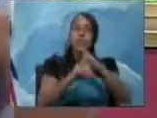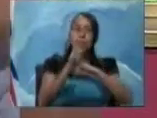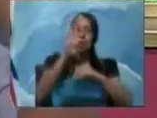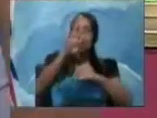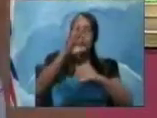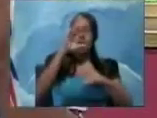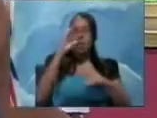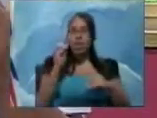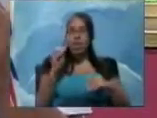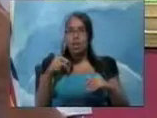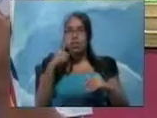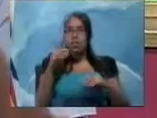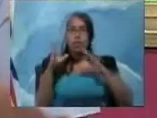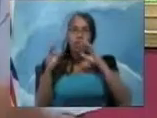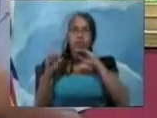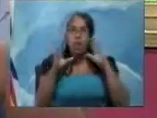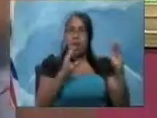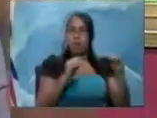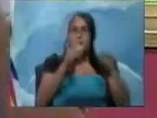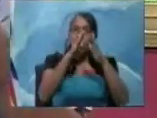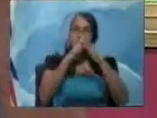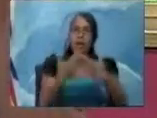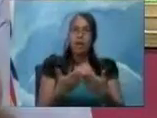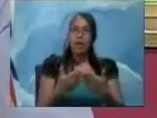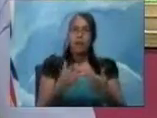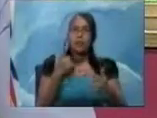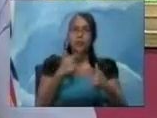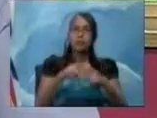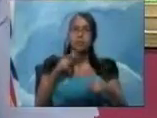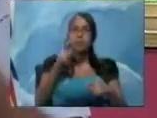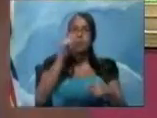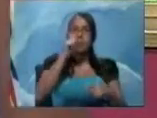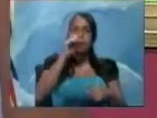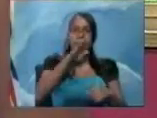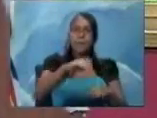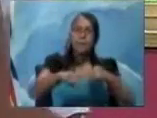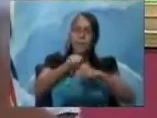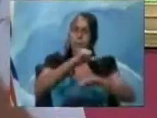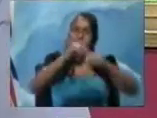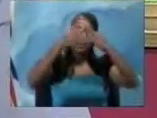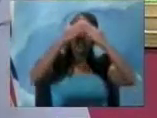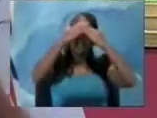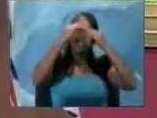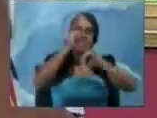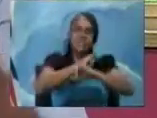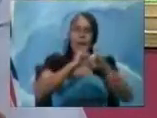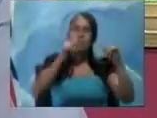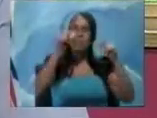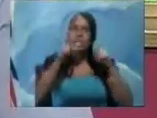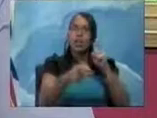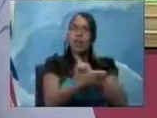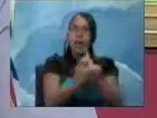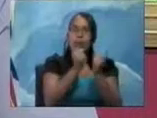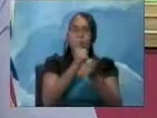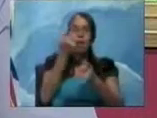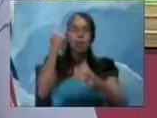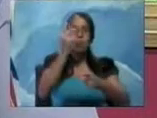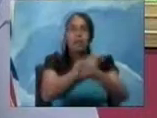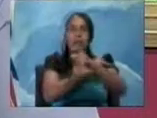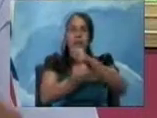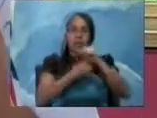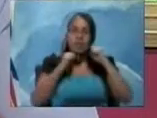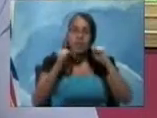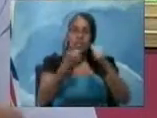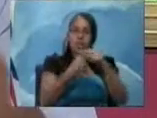y cuando le habló la palabra porque Pedro estaba ungido ya había sido cambiado por El poder del espíritu santo